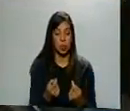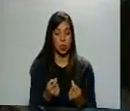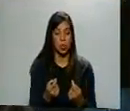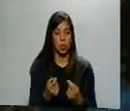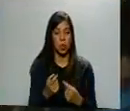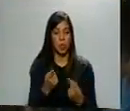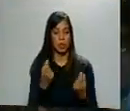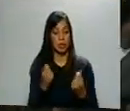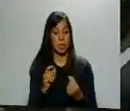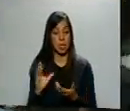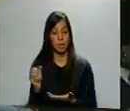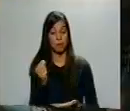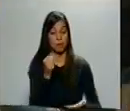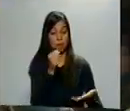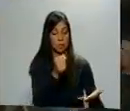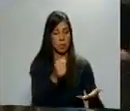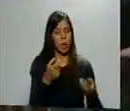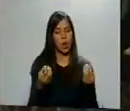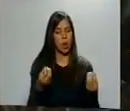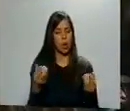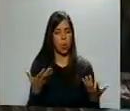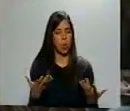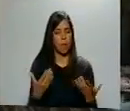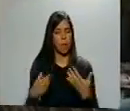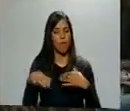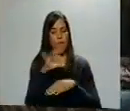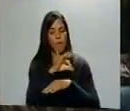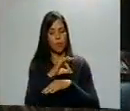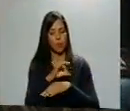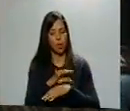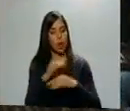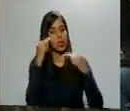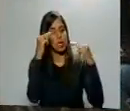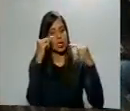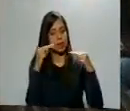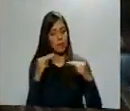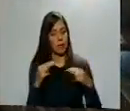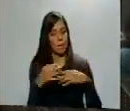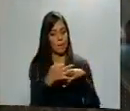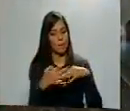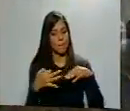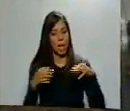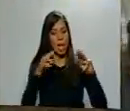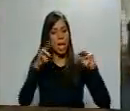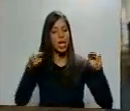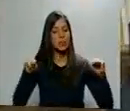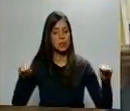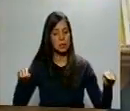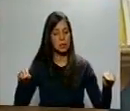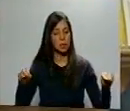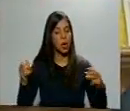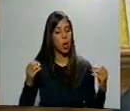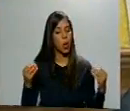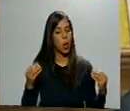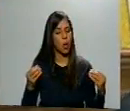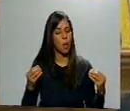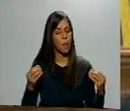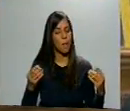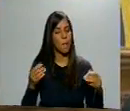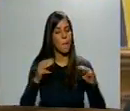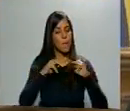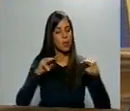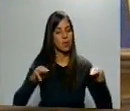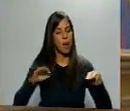de los recursos con que iba a funcionar el gobierno, el nivel metropolitano. ¿Cómo iba a funcionar el nivel